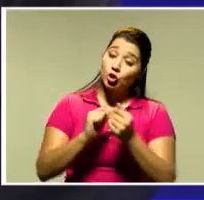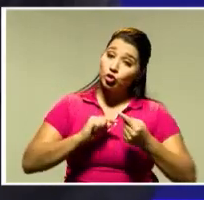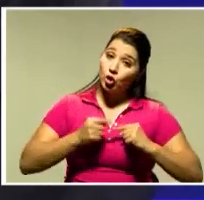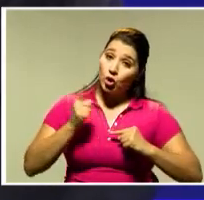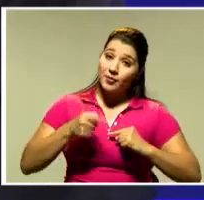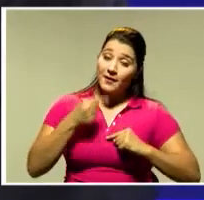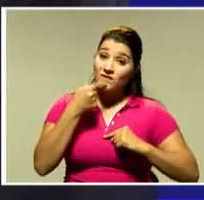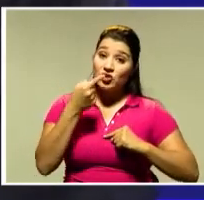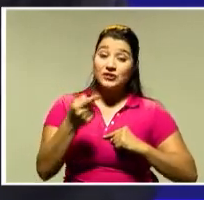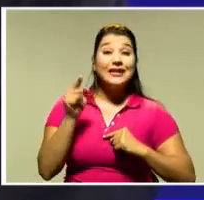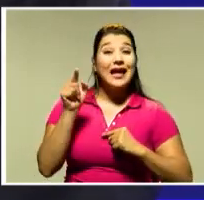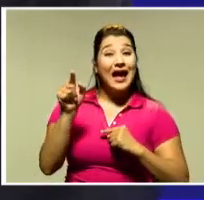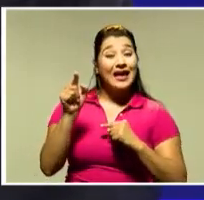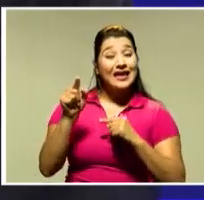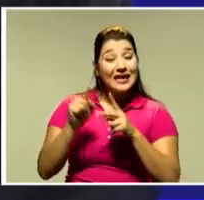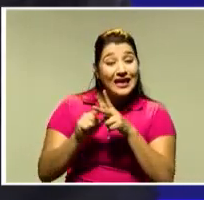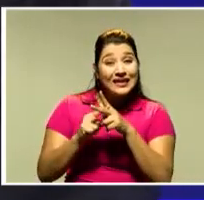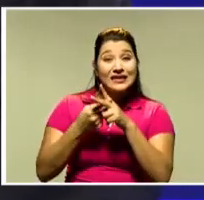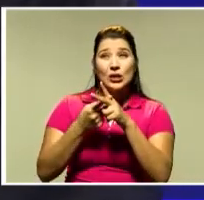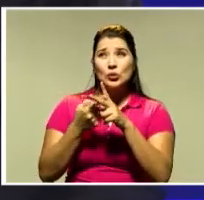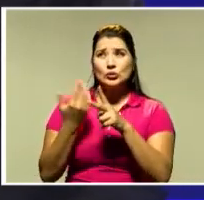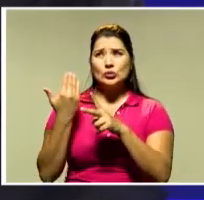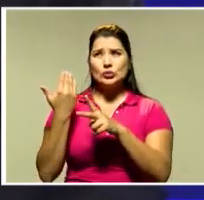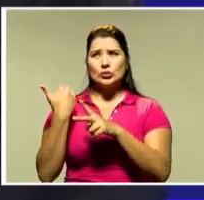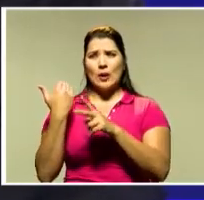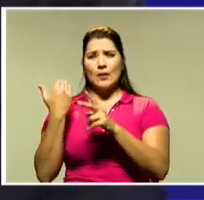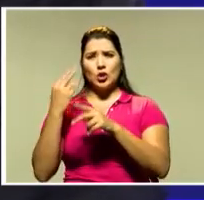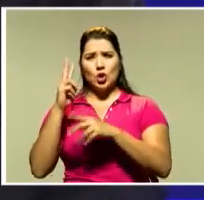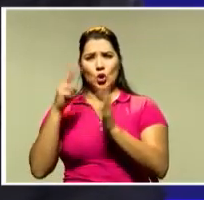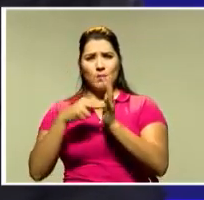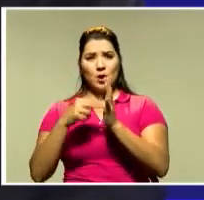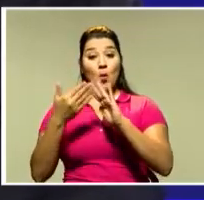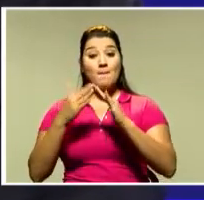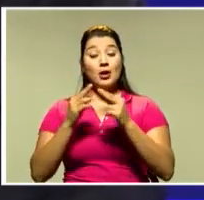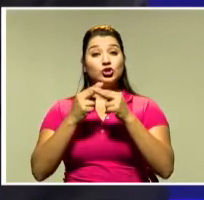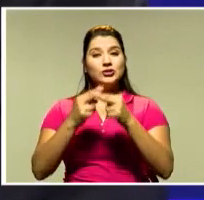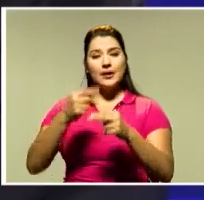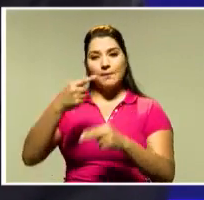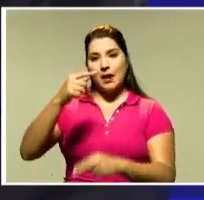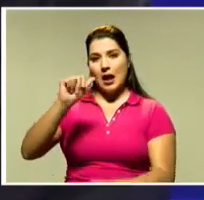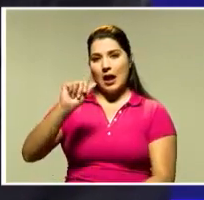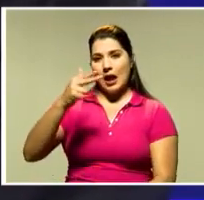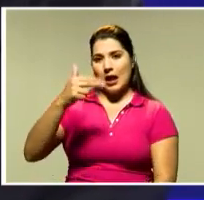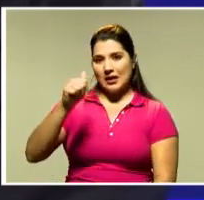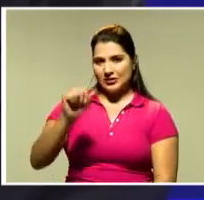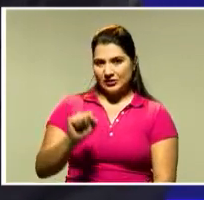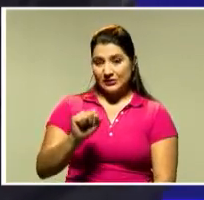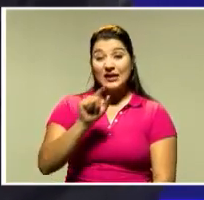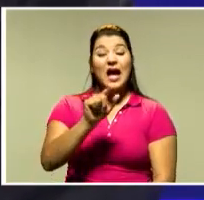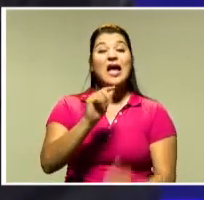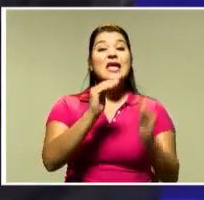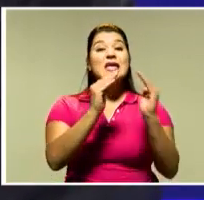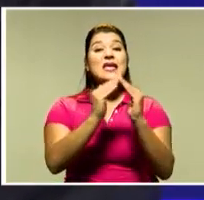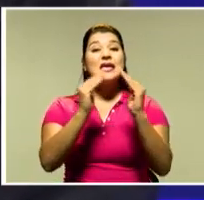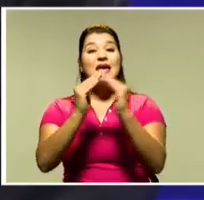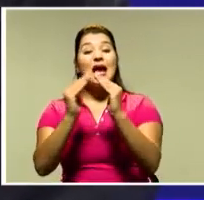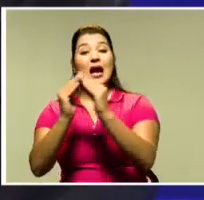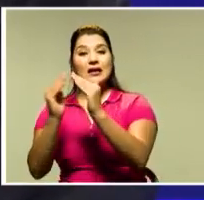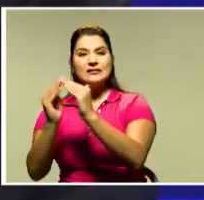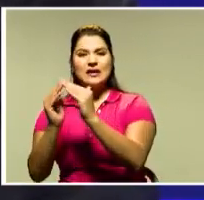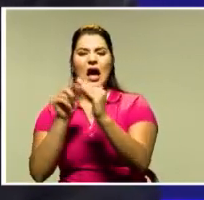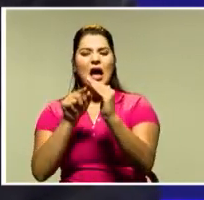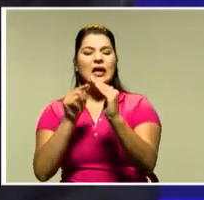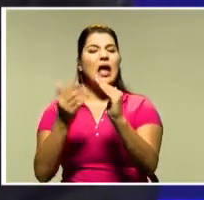que allá al principio de los 2000, el barrio de Las Hachas, que era un barrio en donde habían casas donde se hospedaban antiguamente